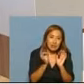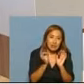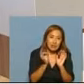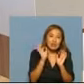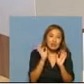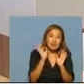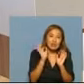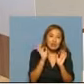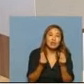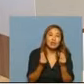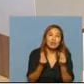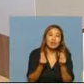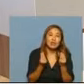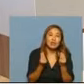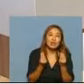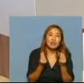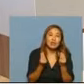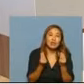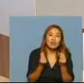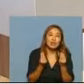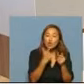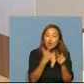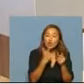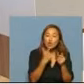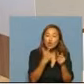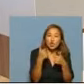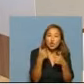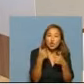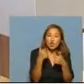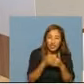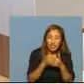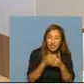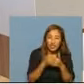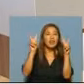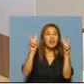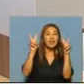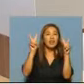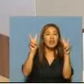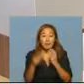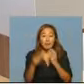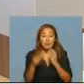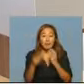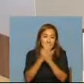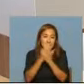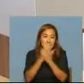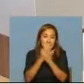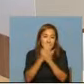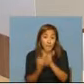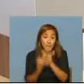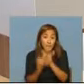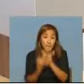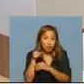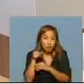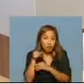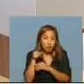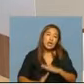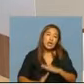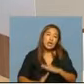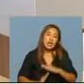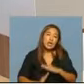primogenitalmente hacer que nosotros nos entendamos. Acá el tema del Ministerio es fundamental, es una autoridad, el